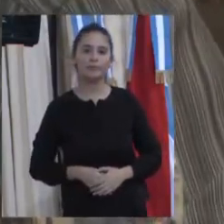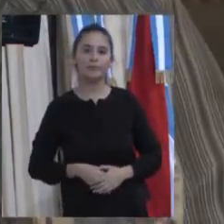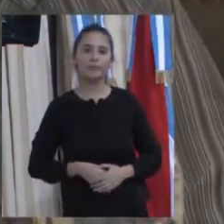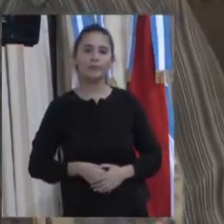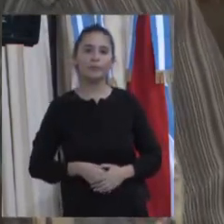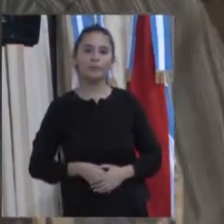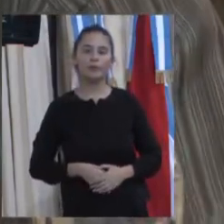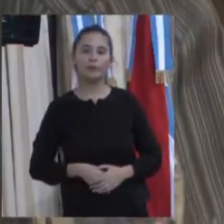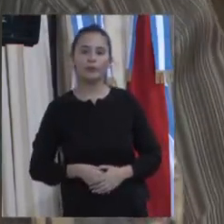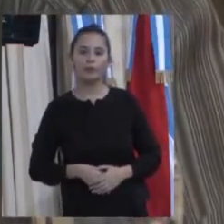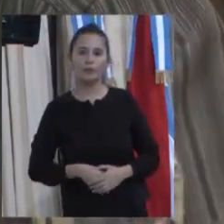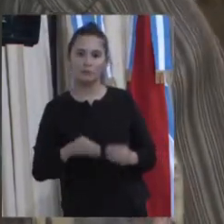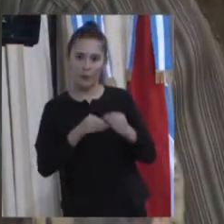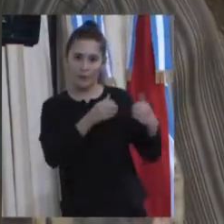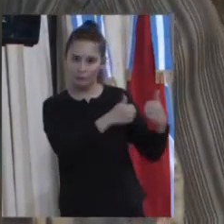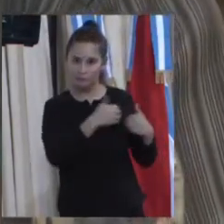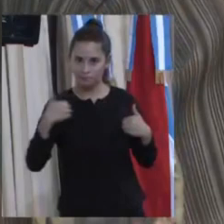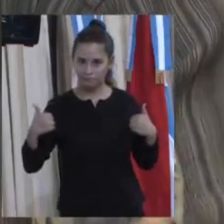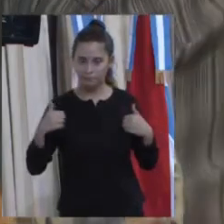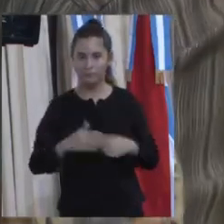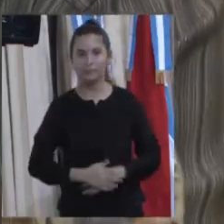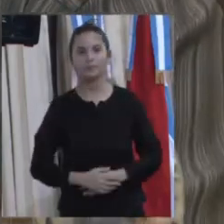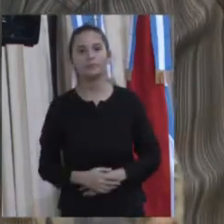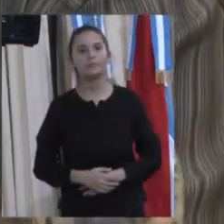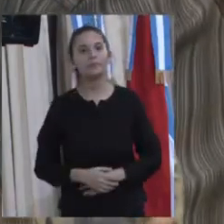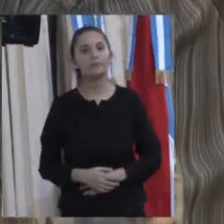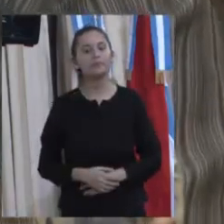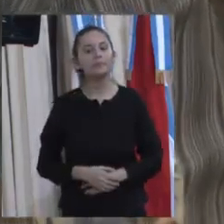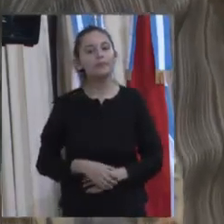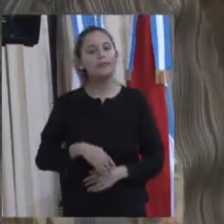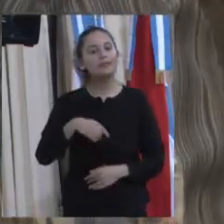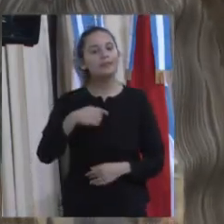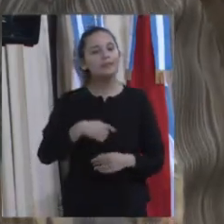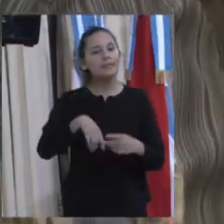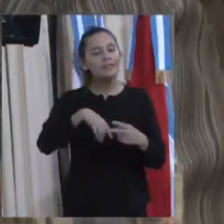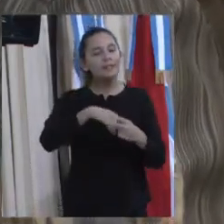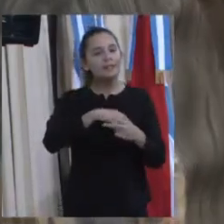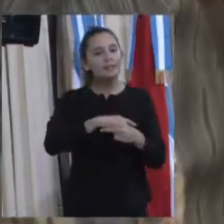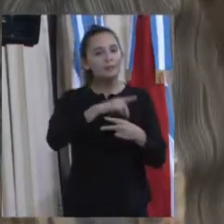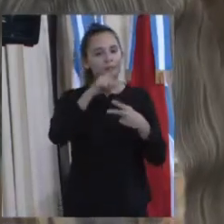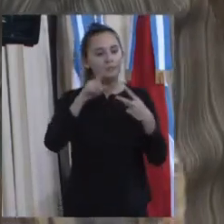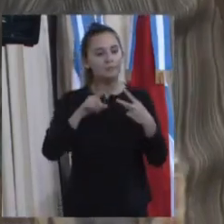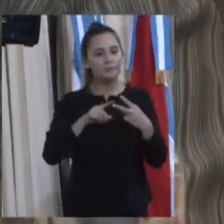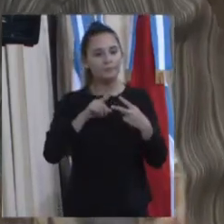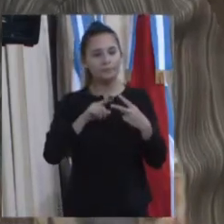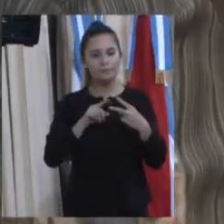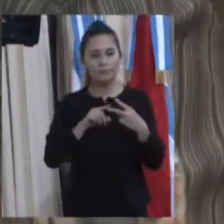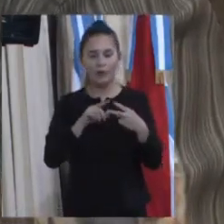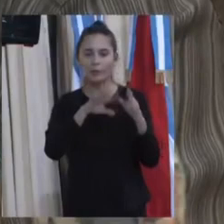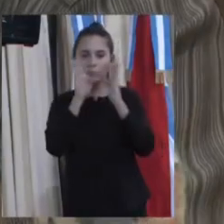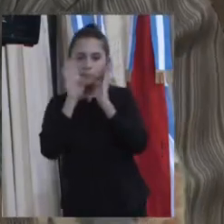Alejandro, Natalia y Nicolás, esta otra dimensión que trae la reforma, que